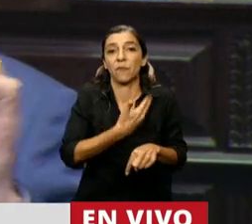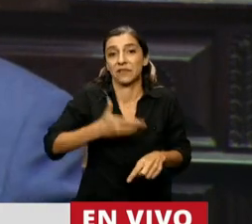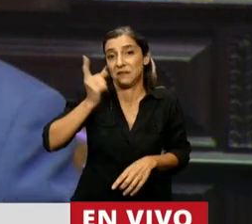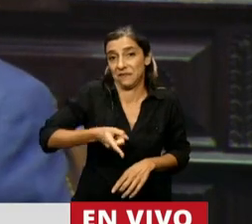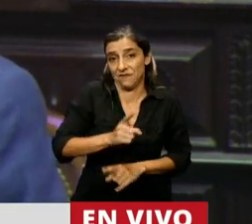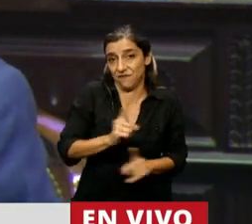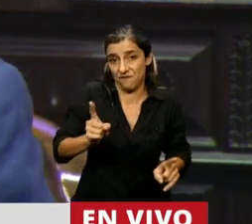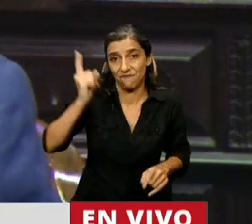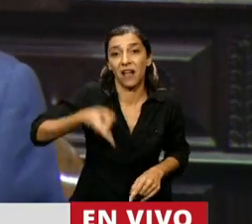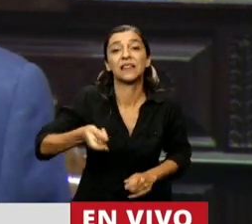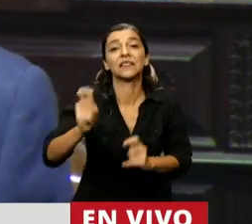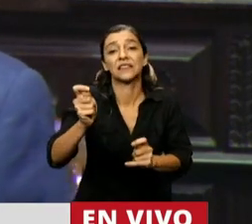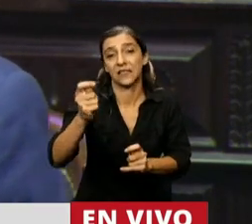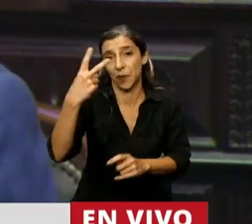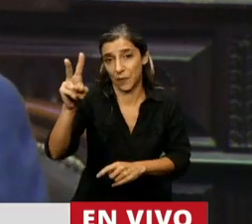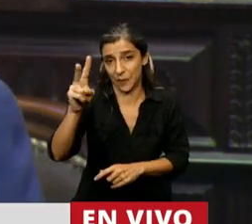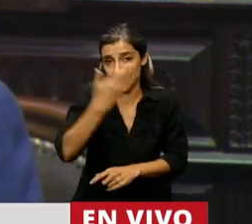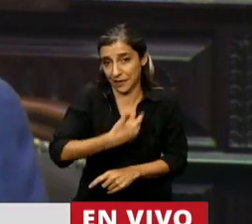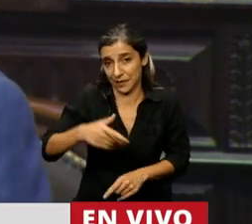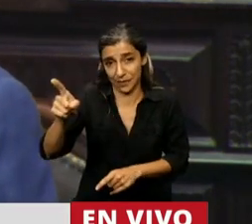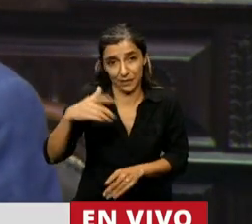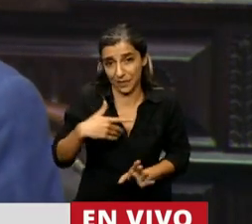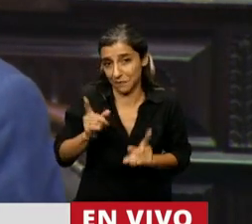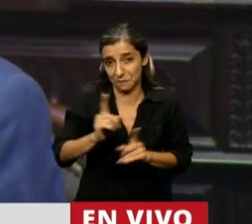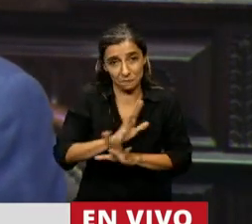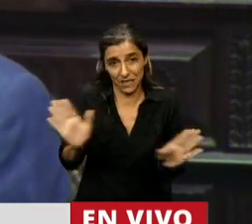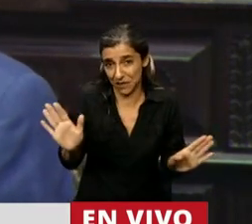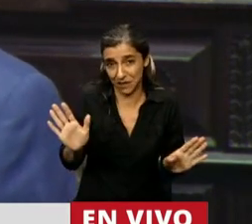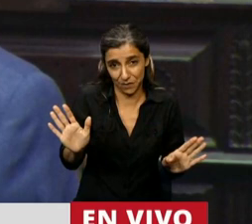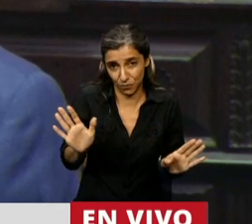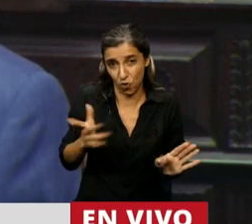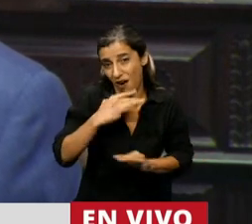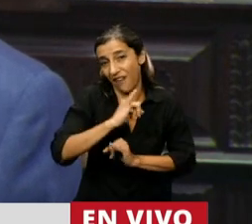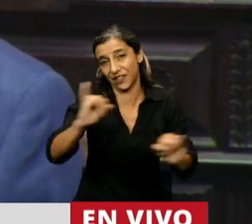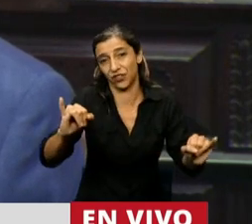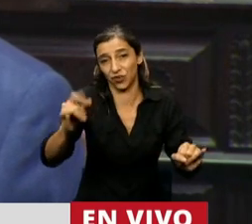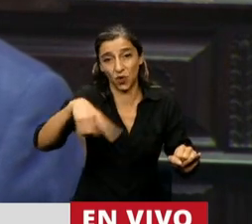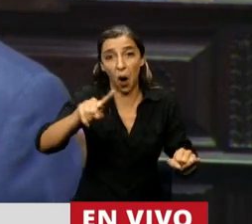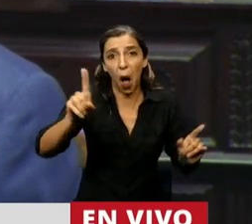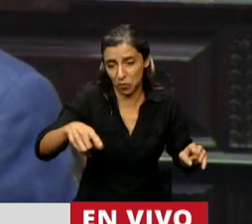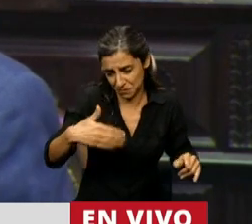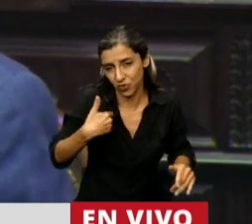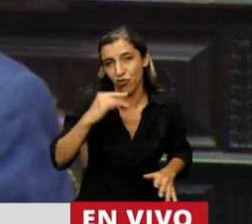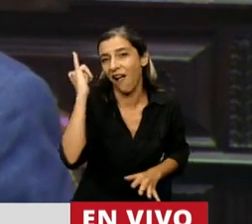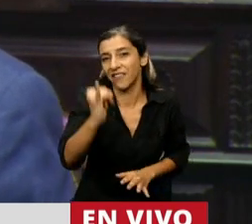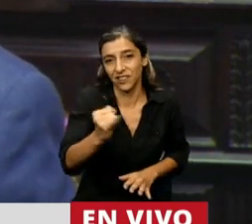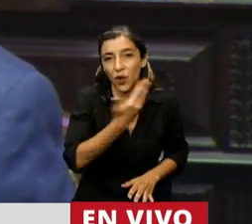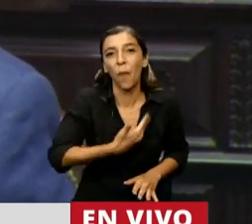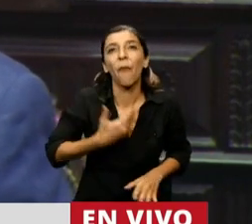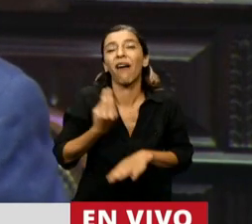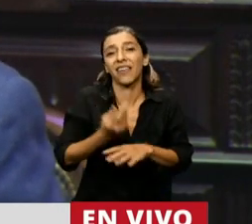la pasionaria de el calafate la que nos está gobernando espacios avisos por si no lo saben hoy ha logrado que